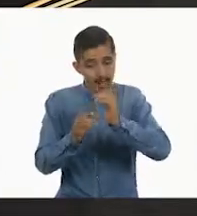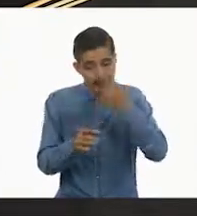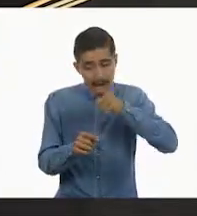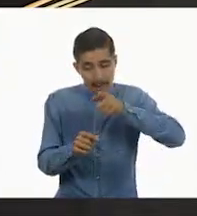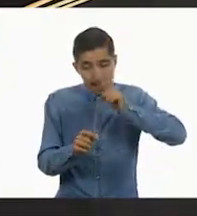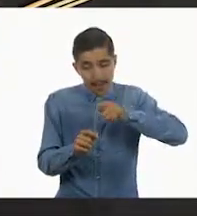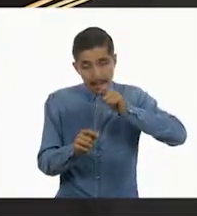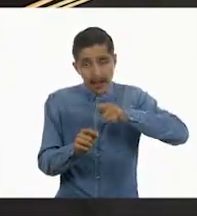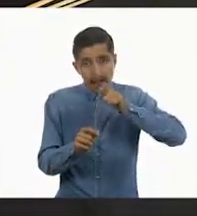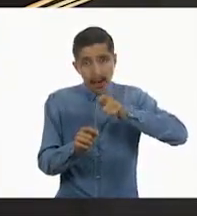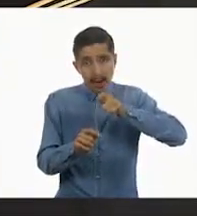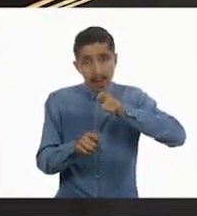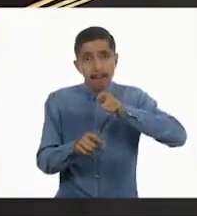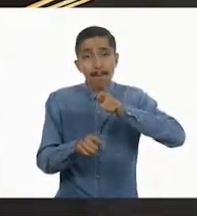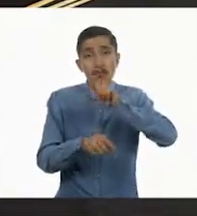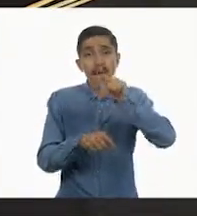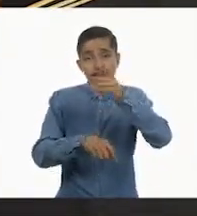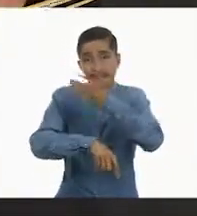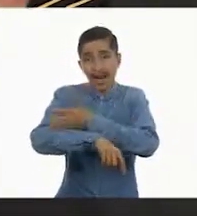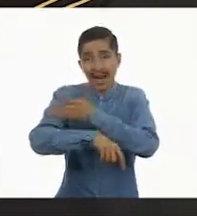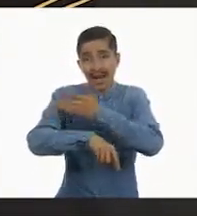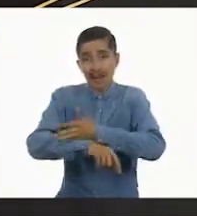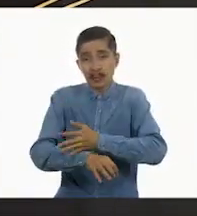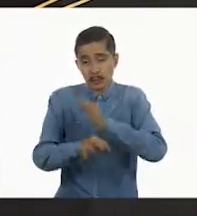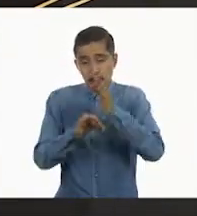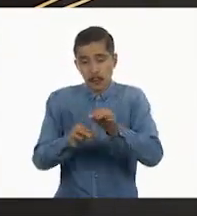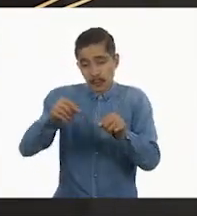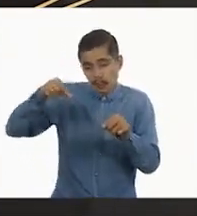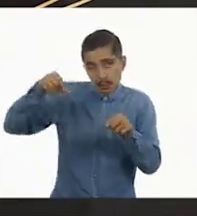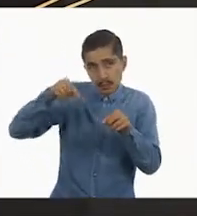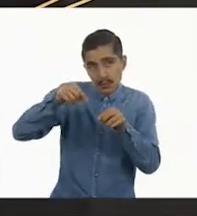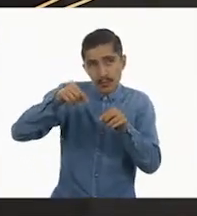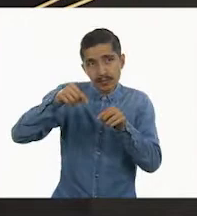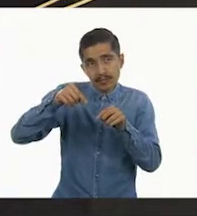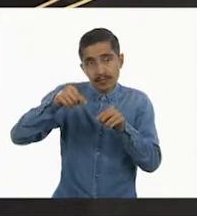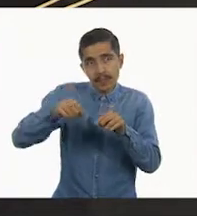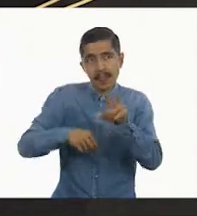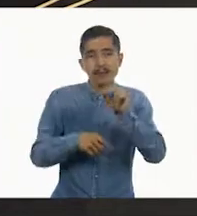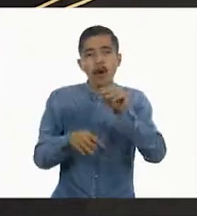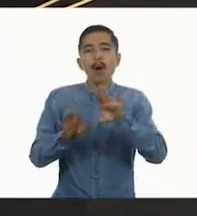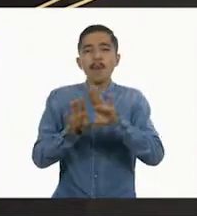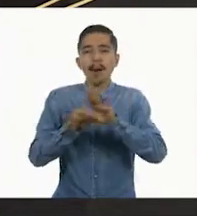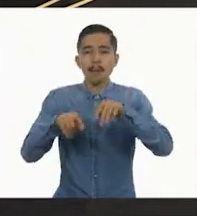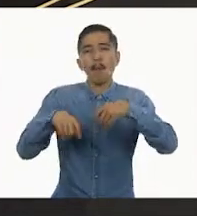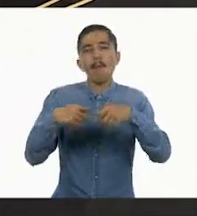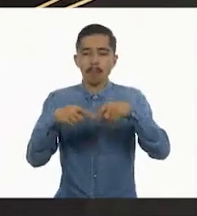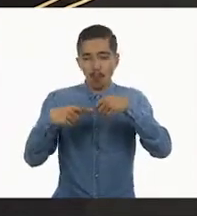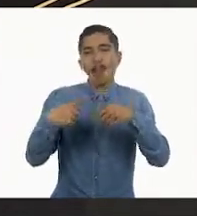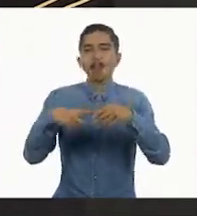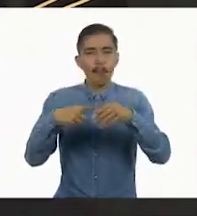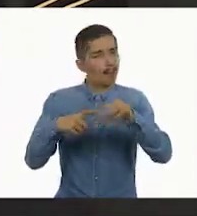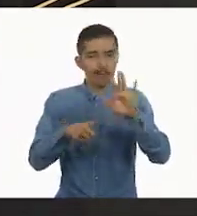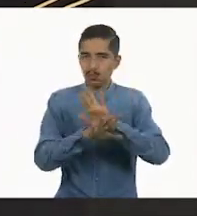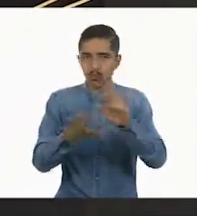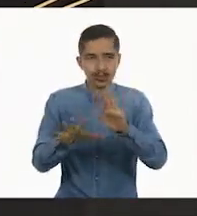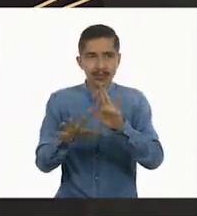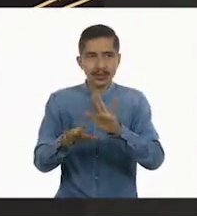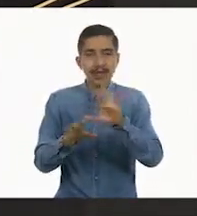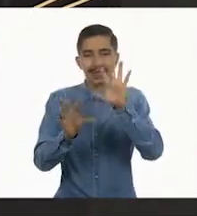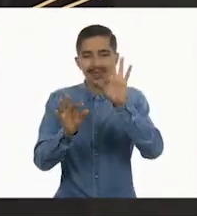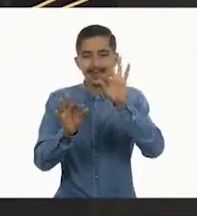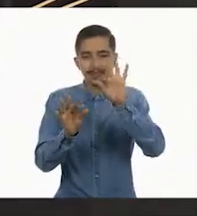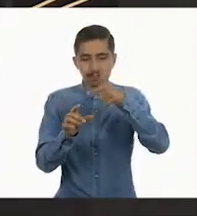al ponerle el palito de brocheta quede justo. No debe quedar flojo. Lo fijamos con un poco de